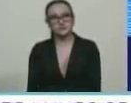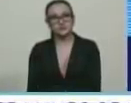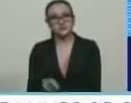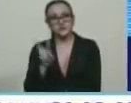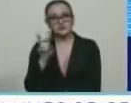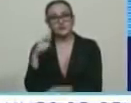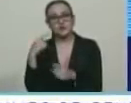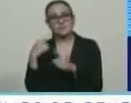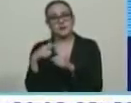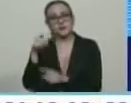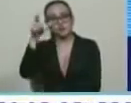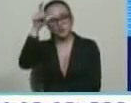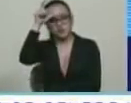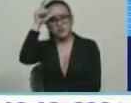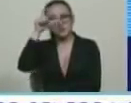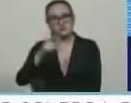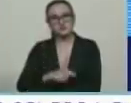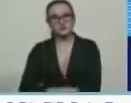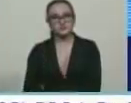Venezuela-Turquía